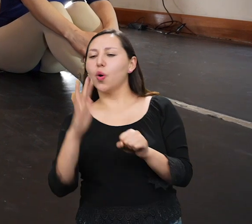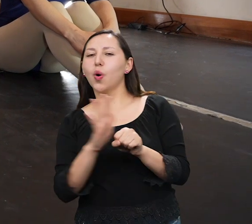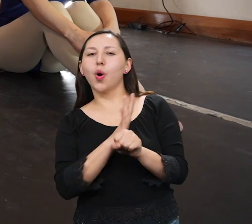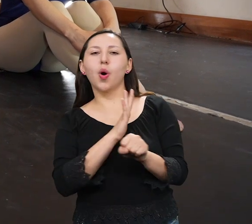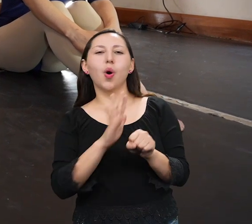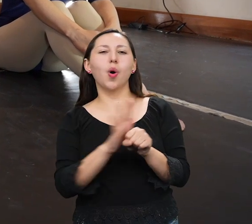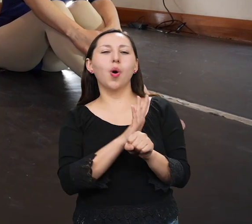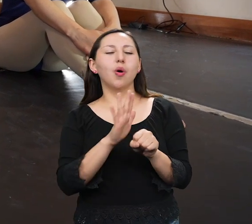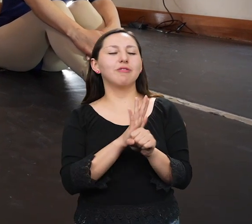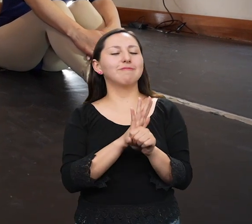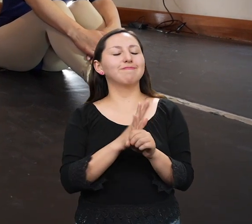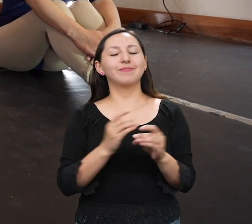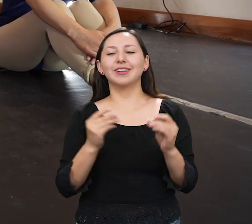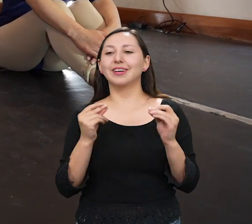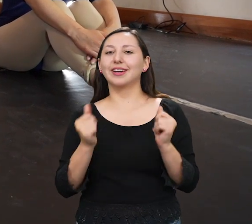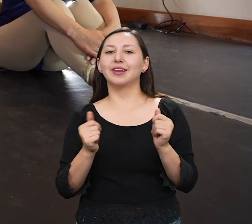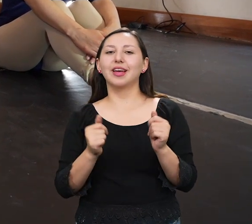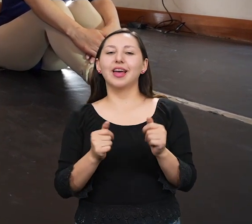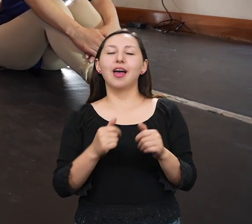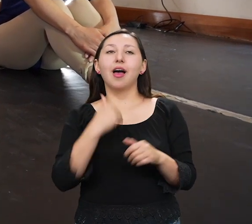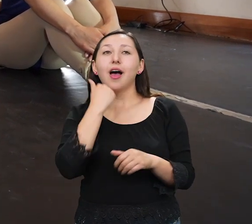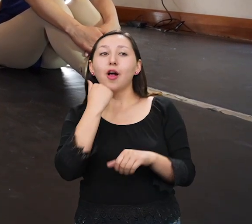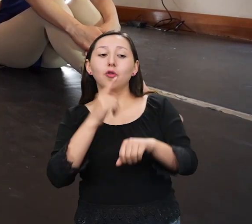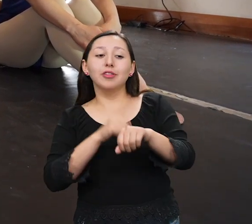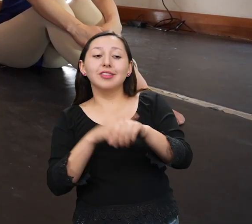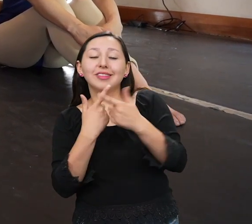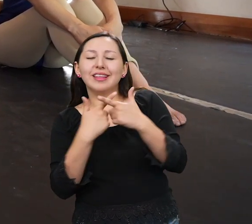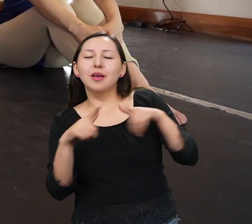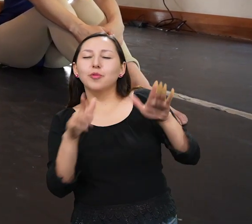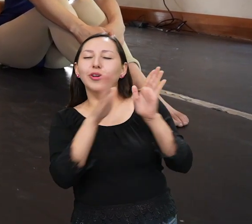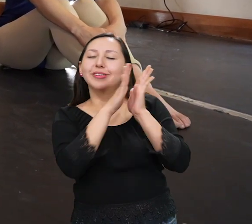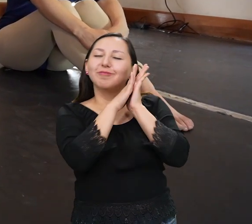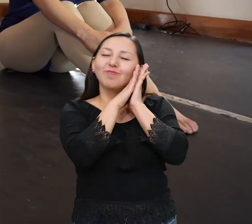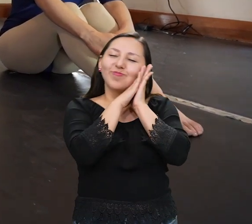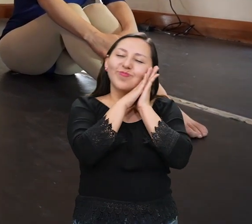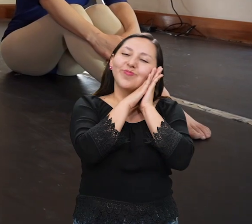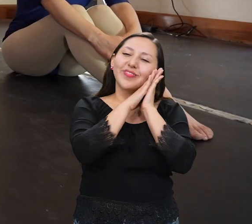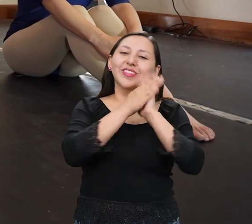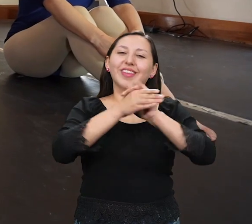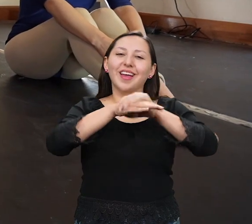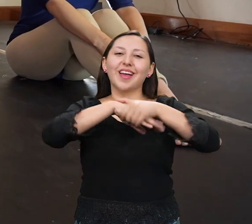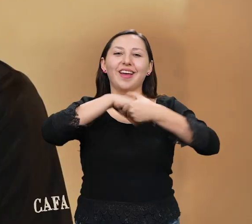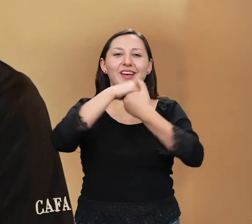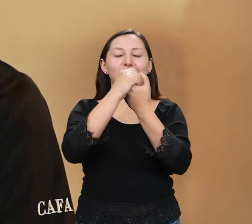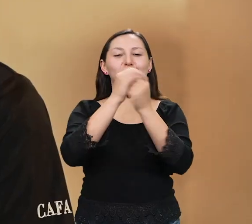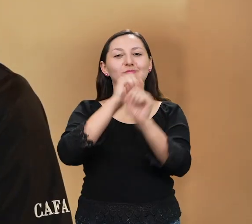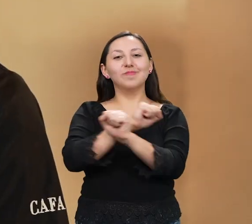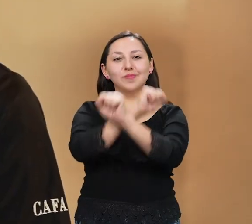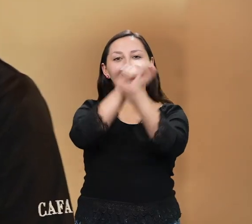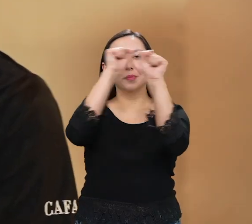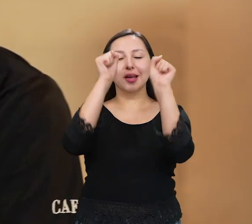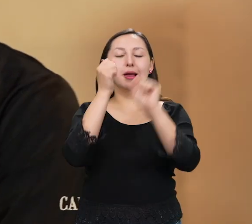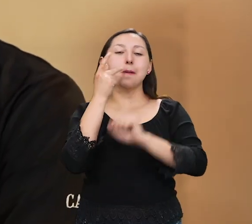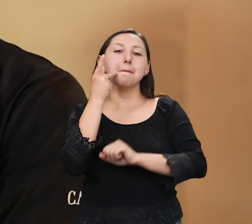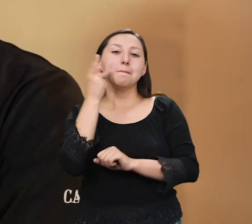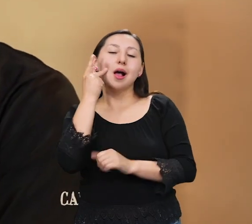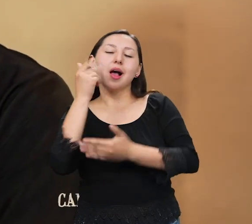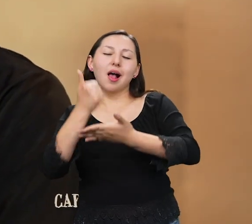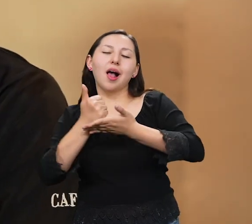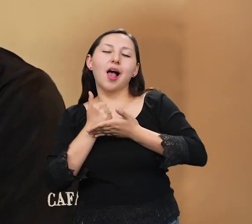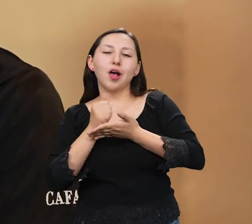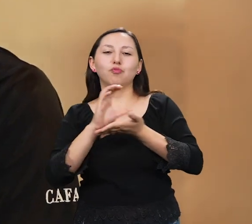siempre tratas de aprovechar siempre las horas de sueño. Entonces trato de hacer todo muy rápido en la mañana. Mis papás me van a dejar al